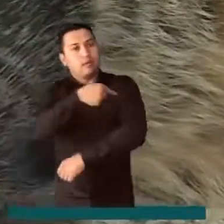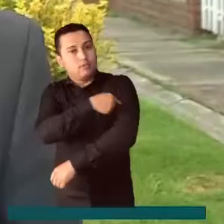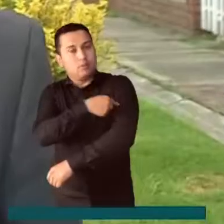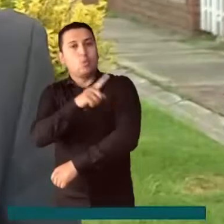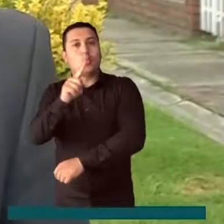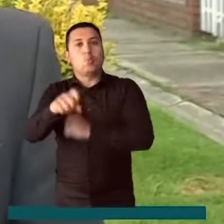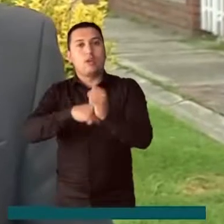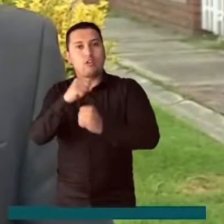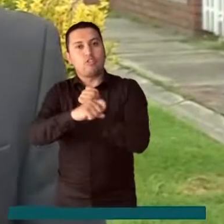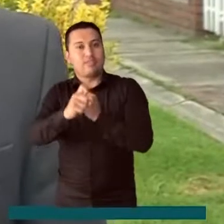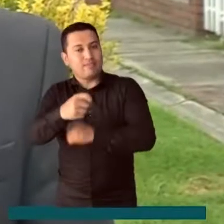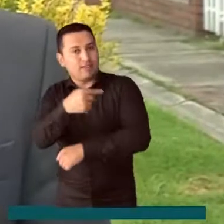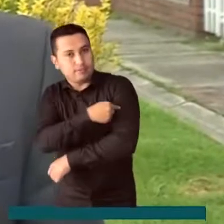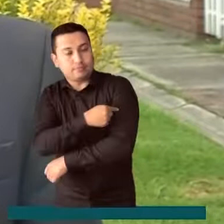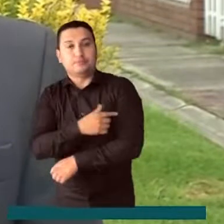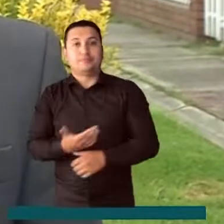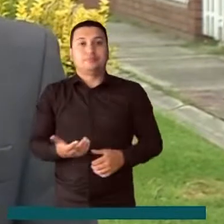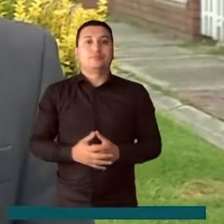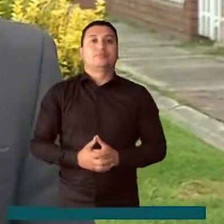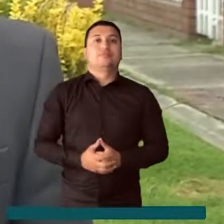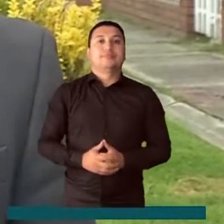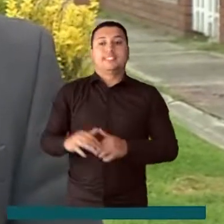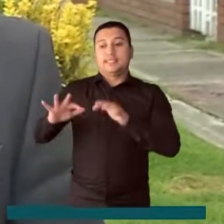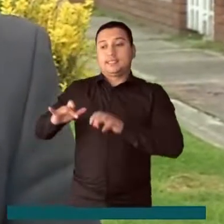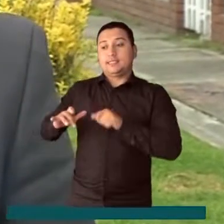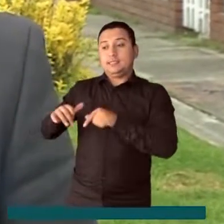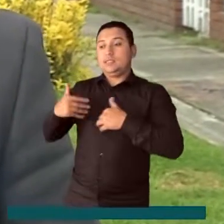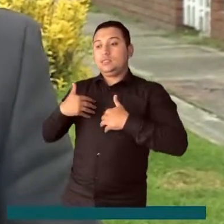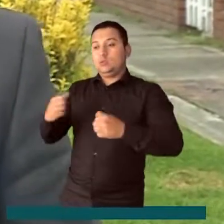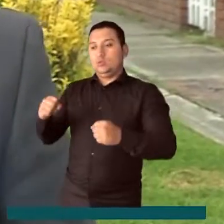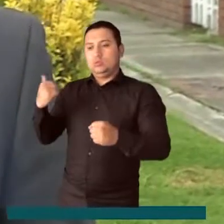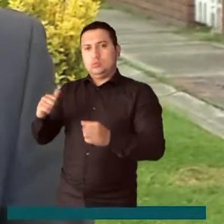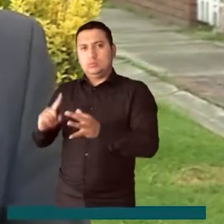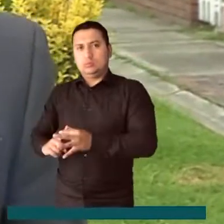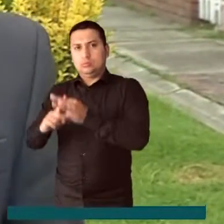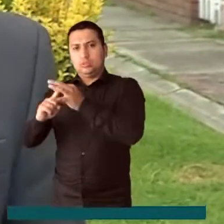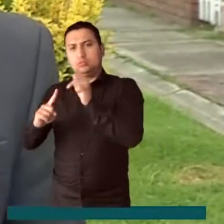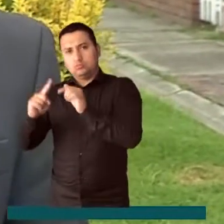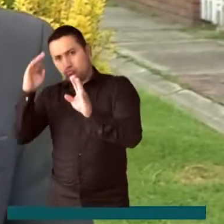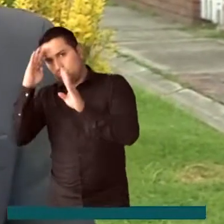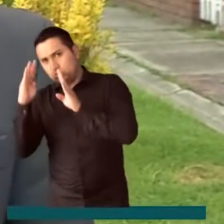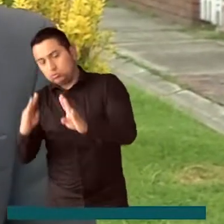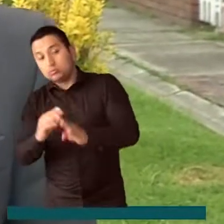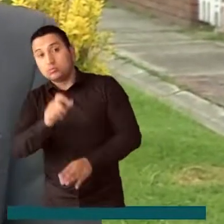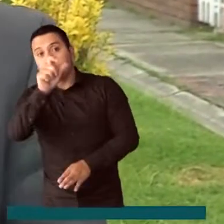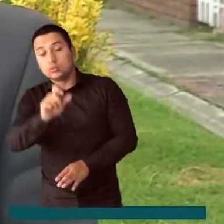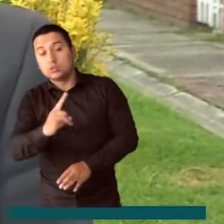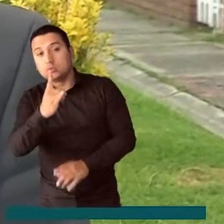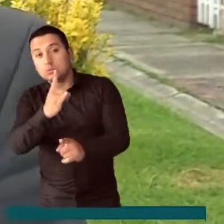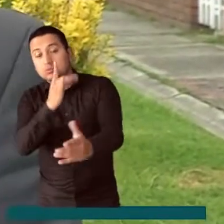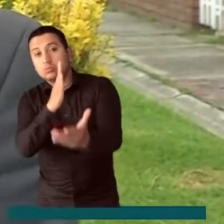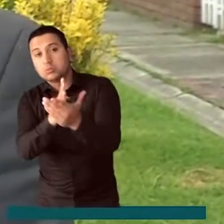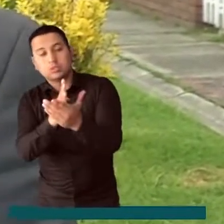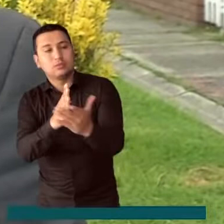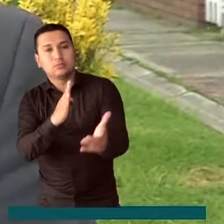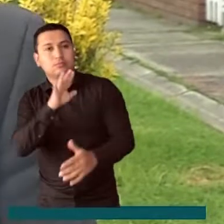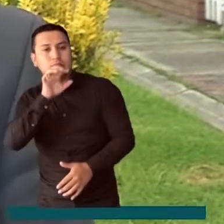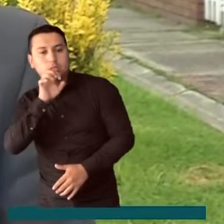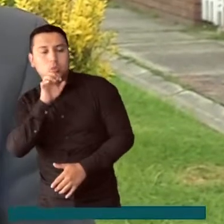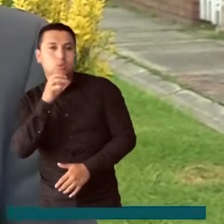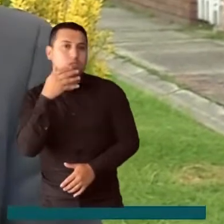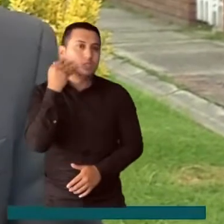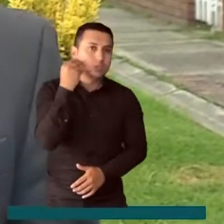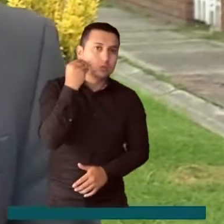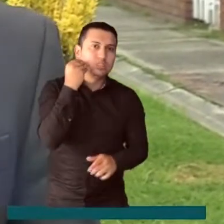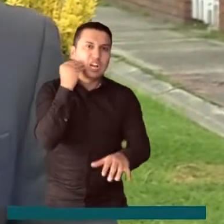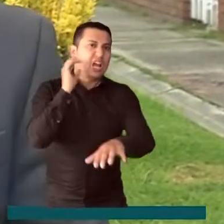año. La Secretaría de Salud tiene un grupo especializado para realizar seguimientos en caso de que una persona sea mordida por